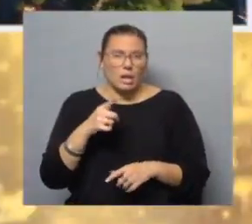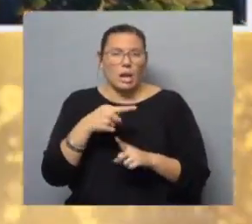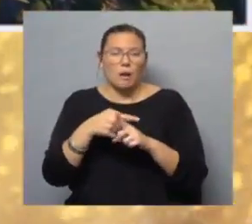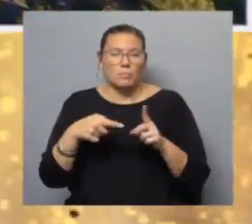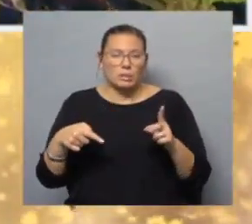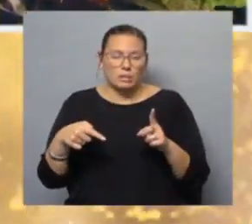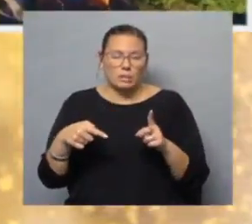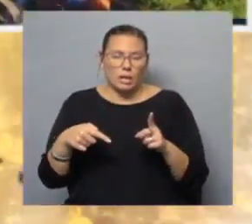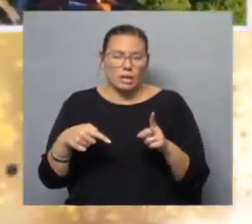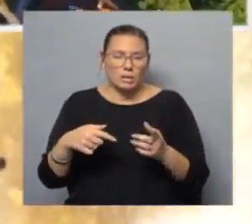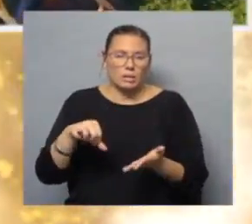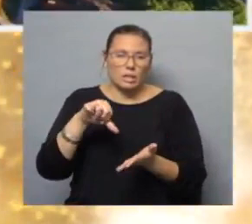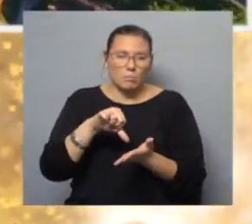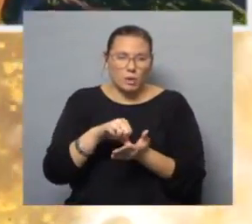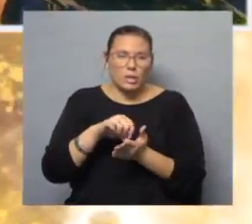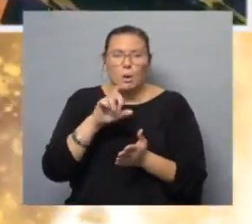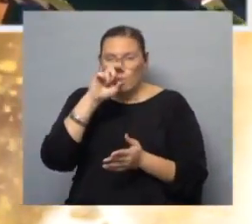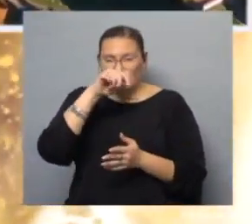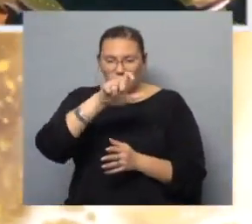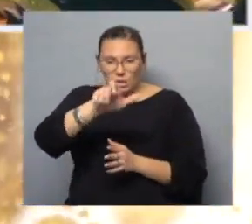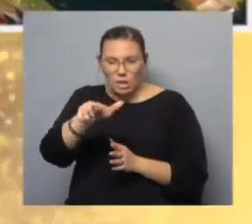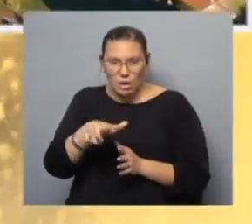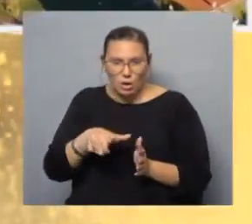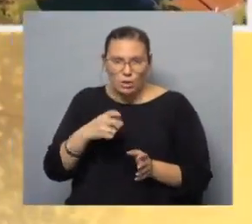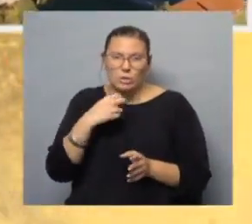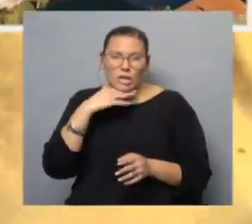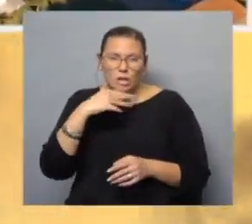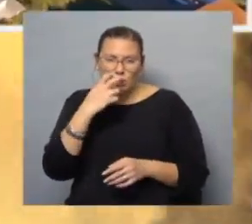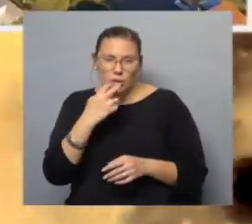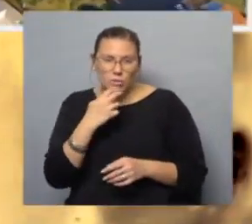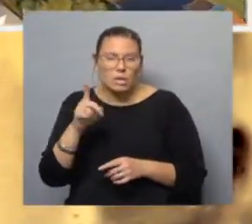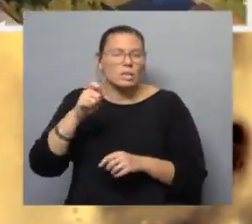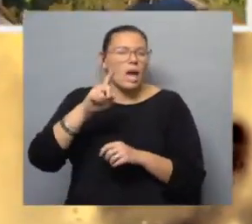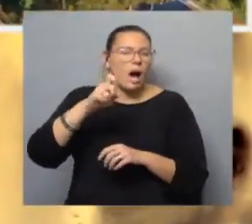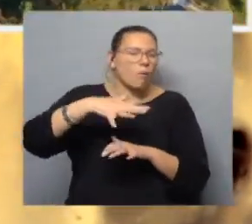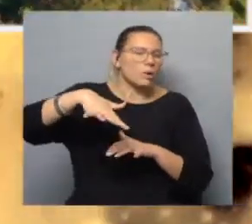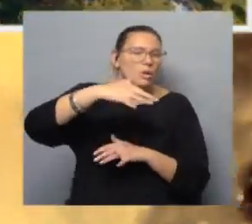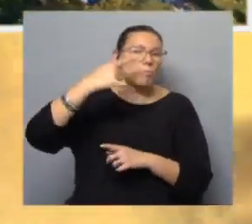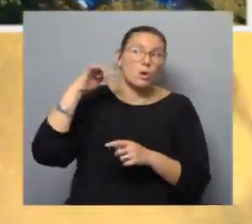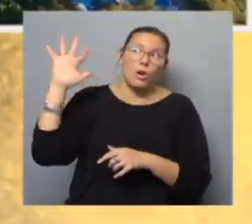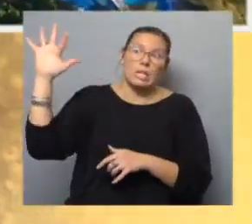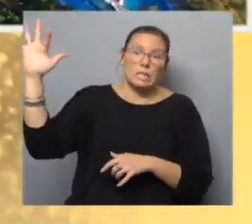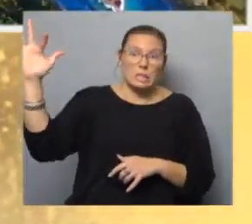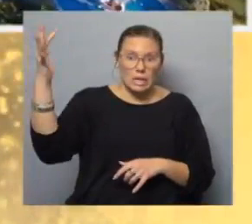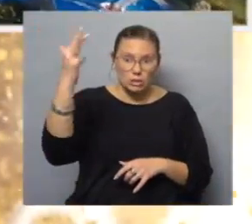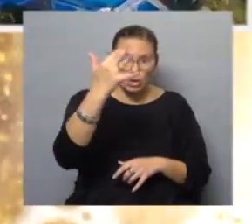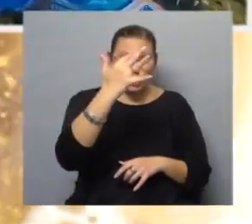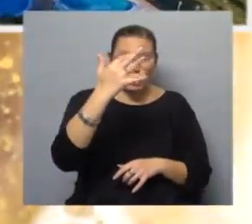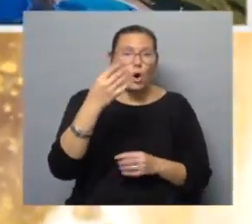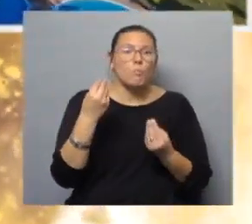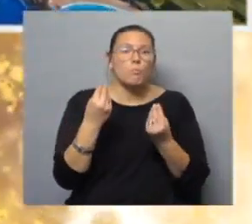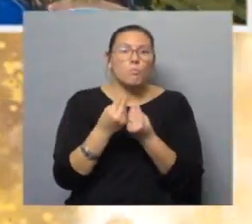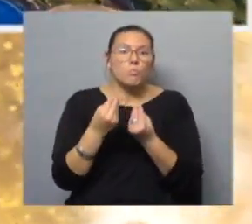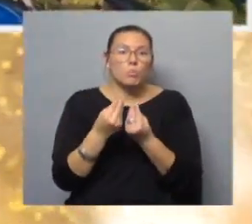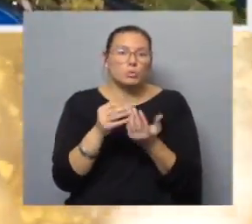vive en Montevideo y área metropolitana y se abastece 100% de agua superficial. Pero cuando vamos al interior hay una gran cantidad